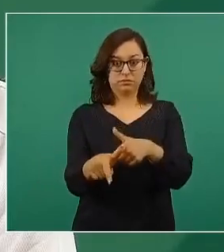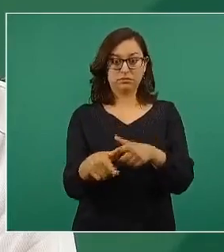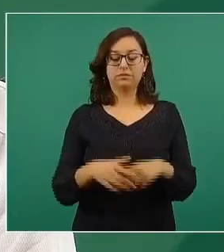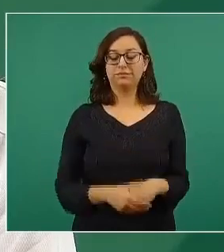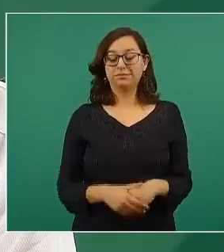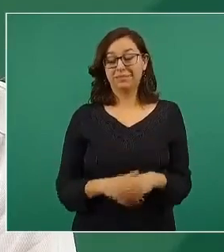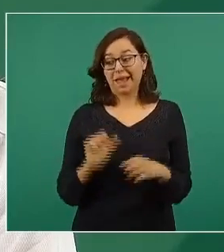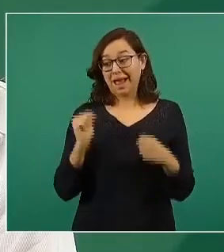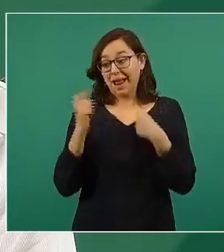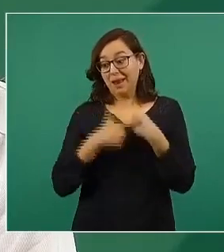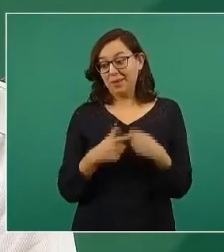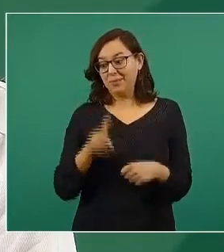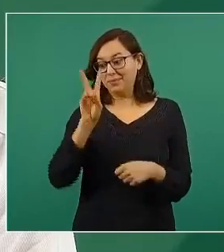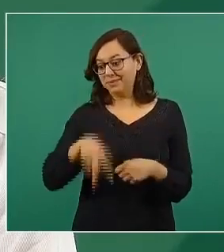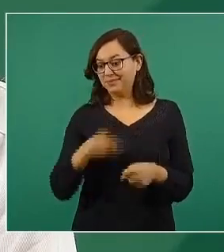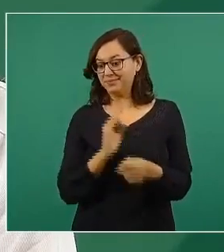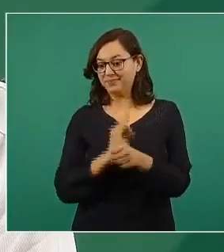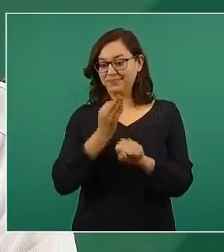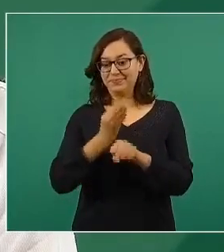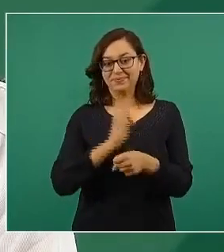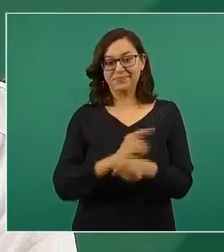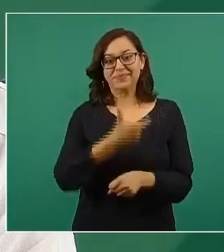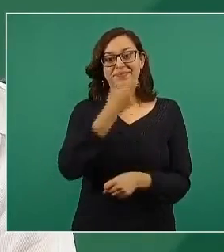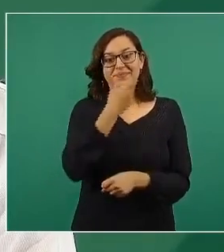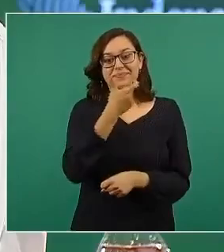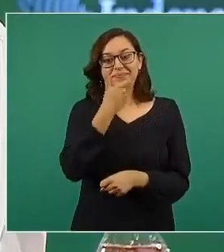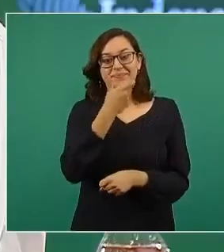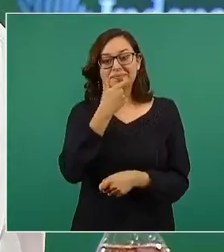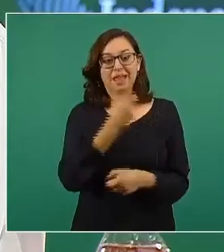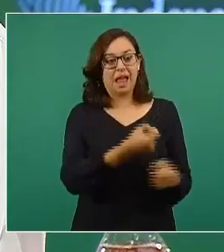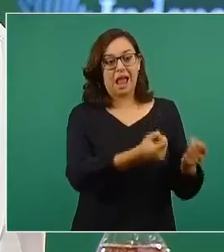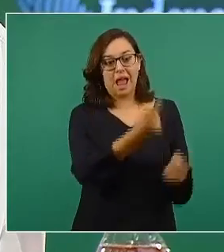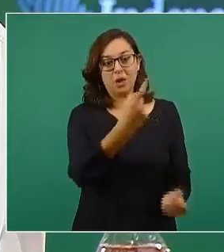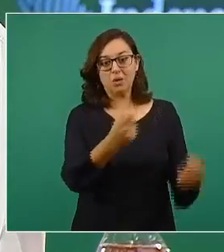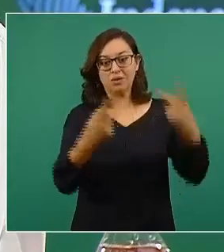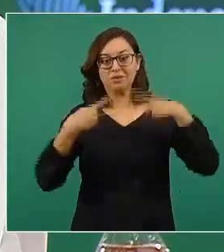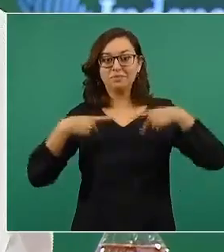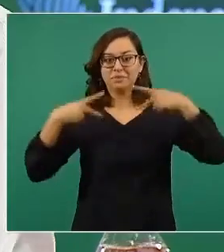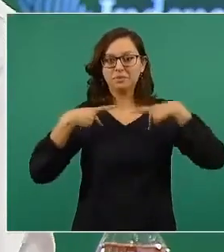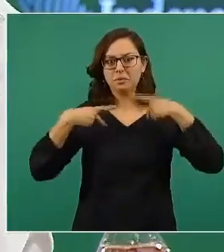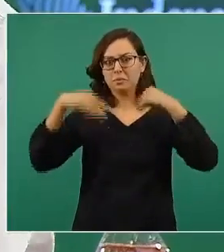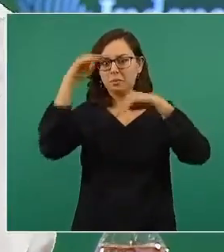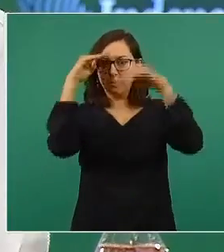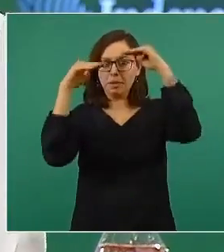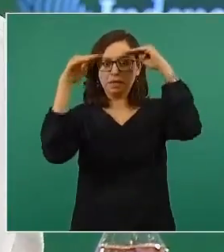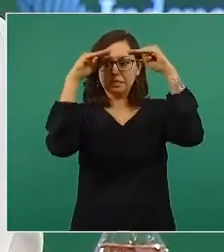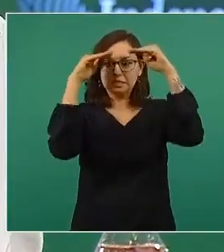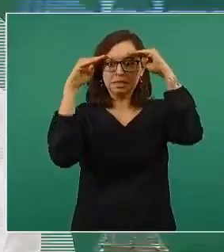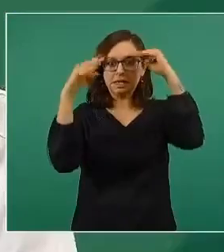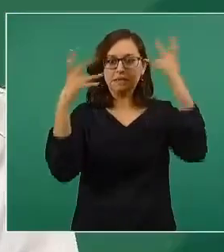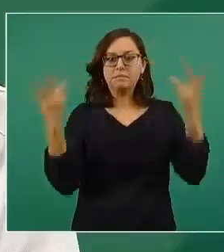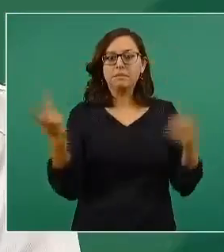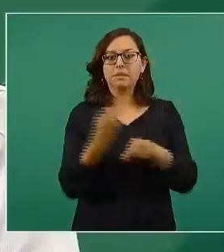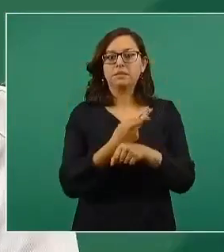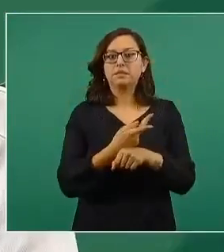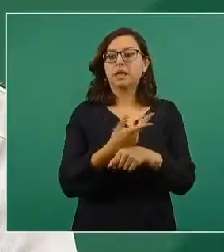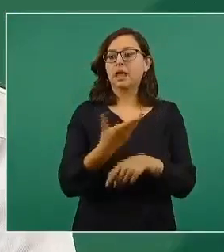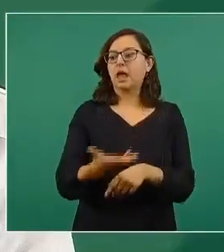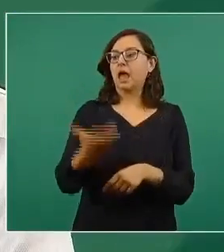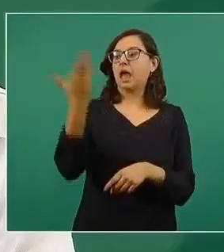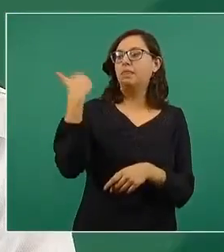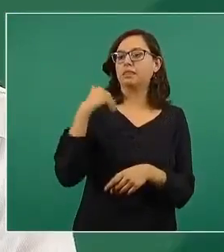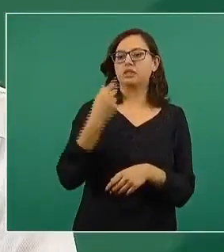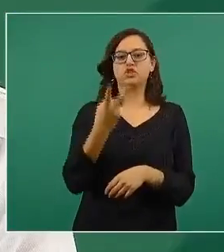es una especulación que hay por ahí de que, como hace un par de días tuvimos un